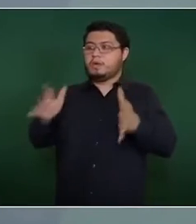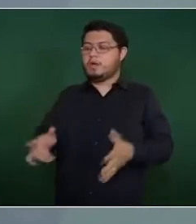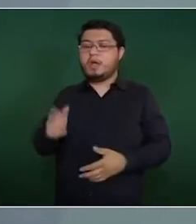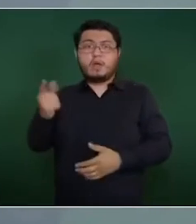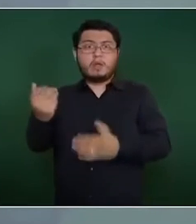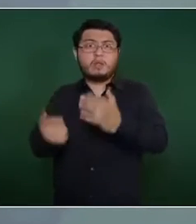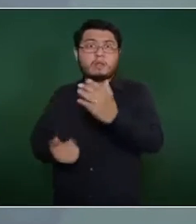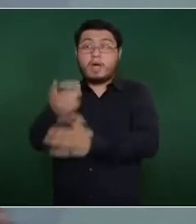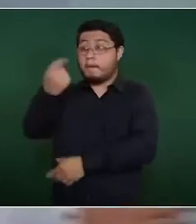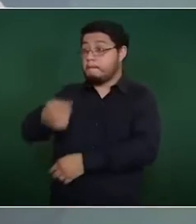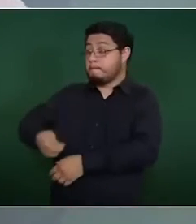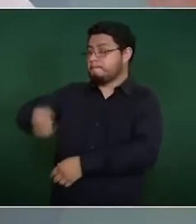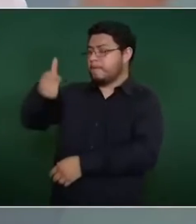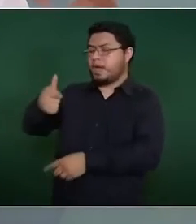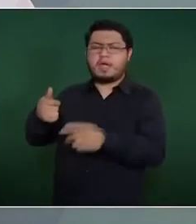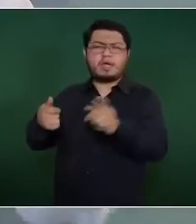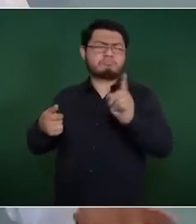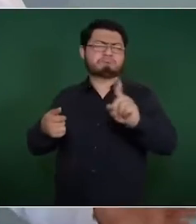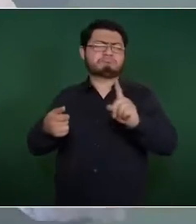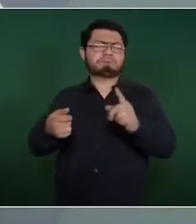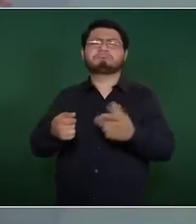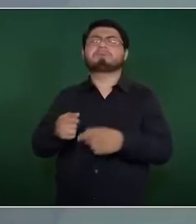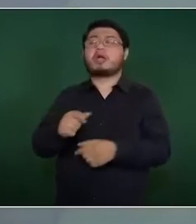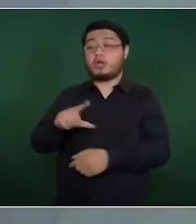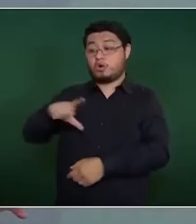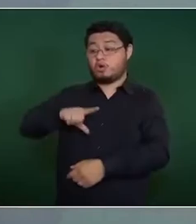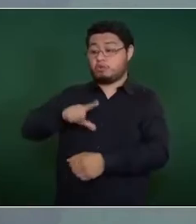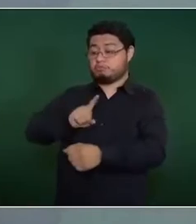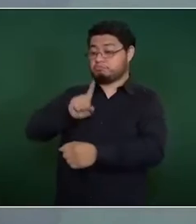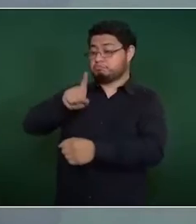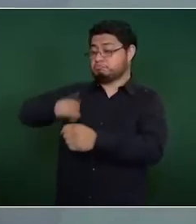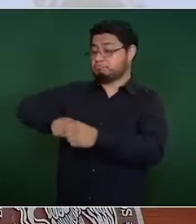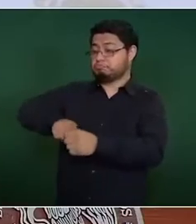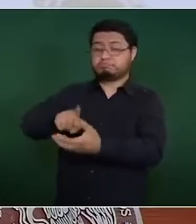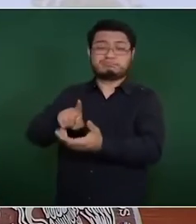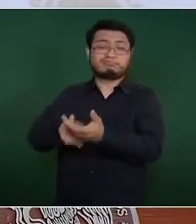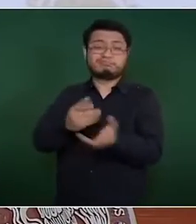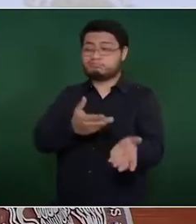orador, forma parte del grupo, es como el maestro